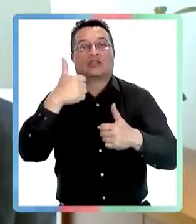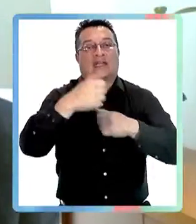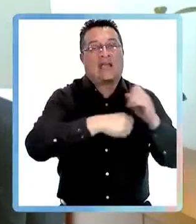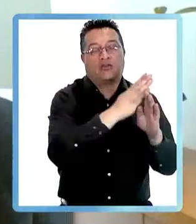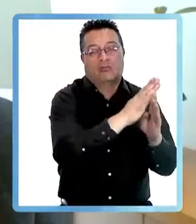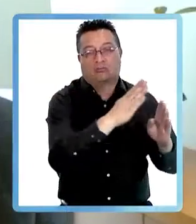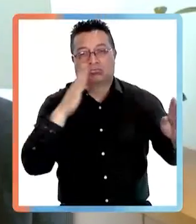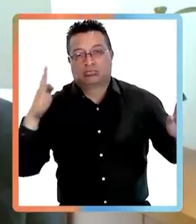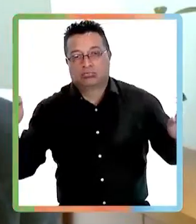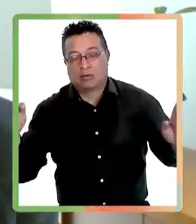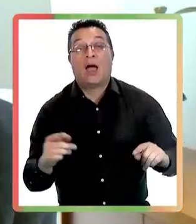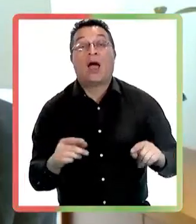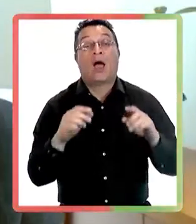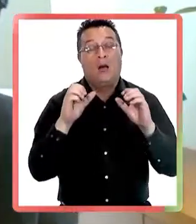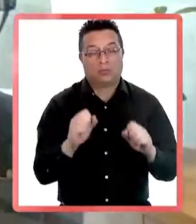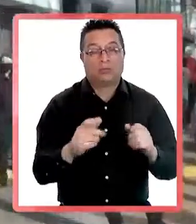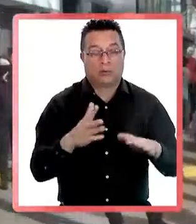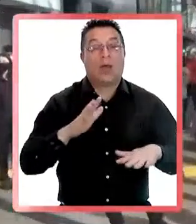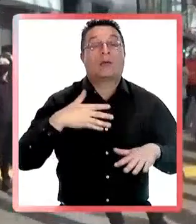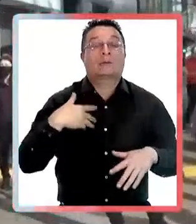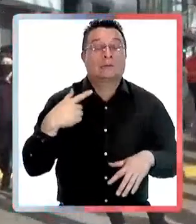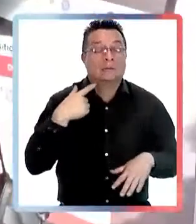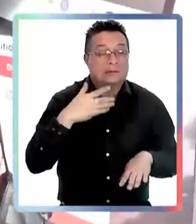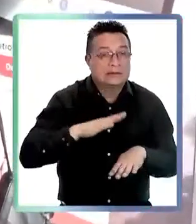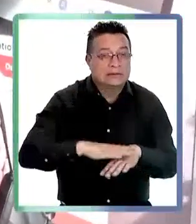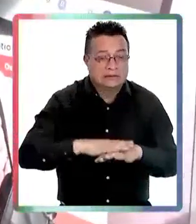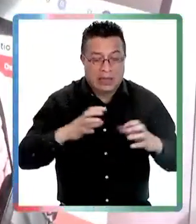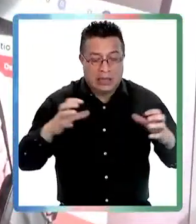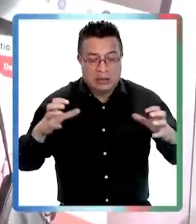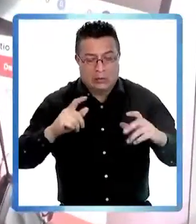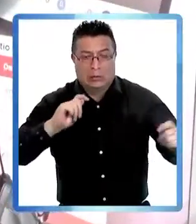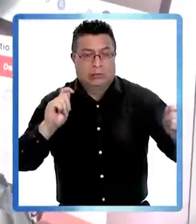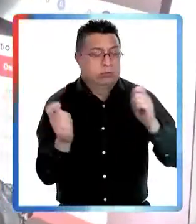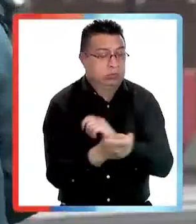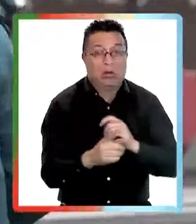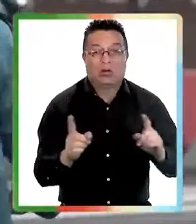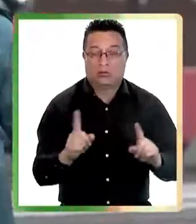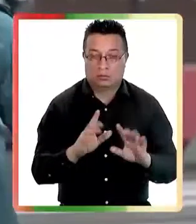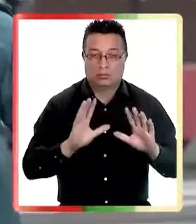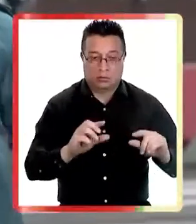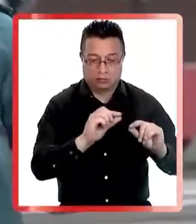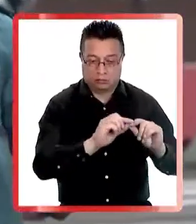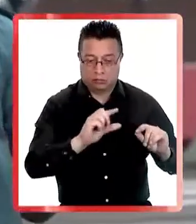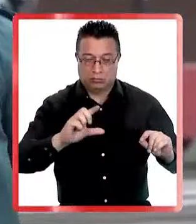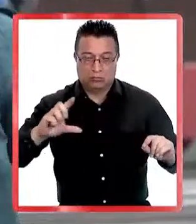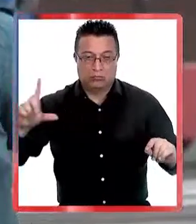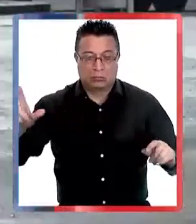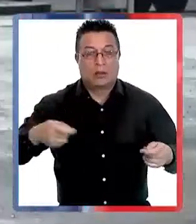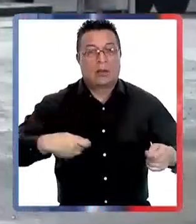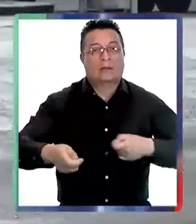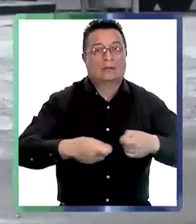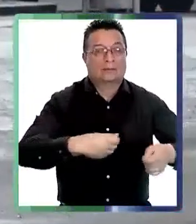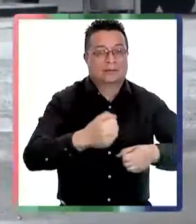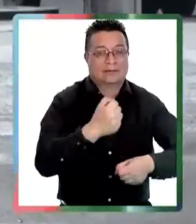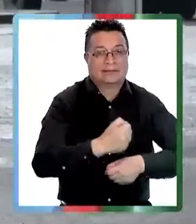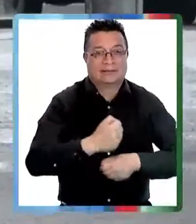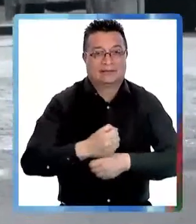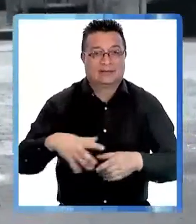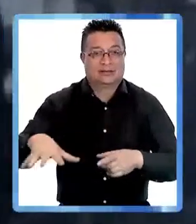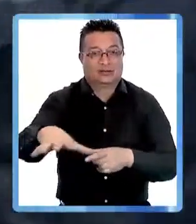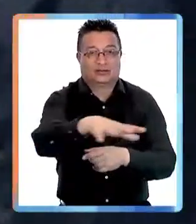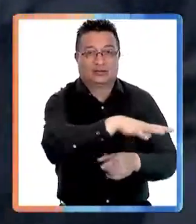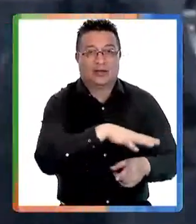importante para minimizar cualquier efecto disruptivo que esto pueda tener en el mercado del trabajo.